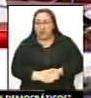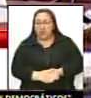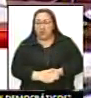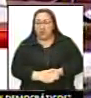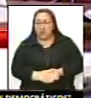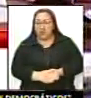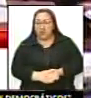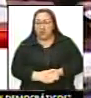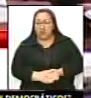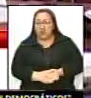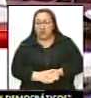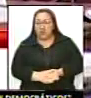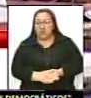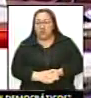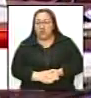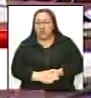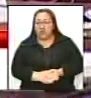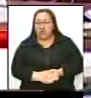¿Cómo